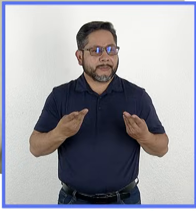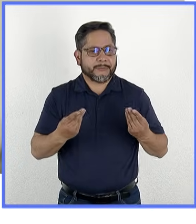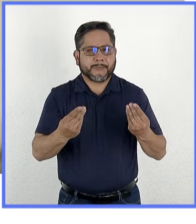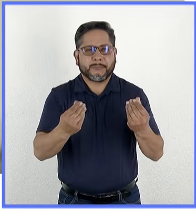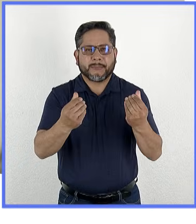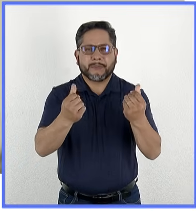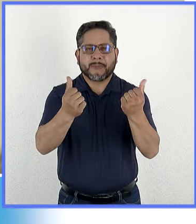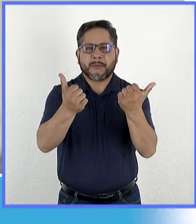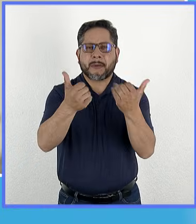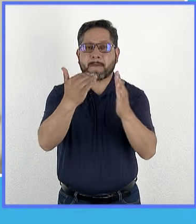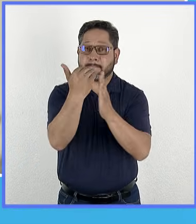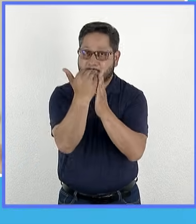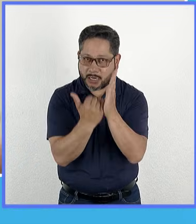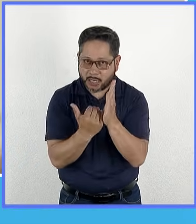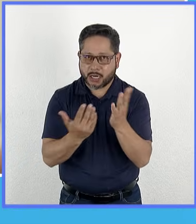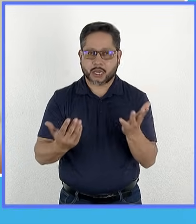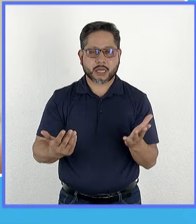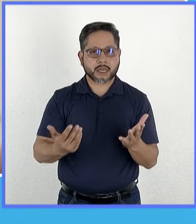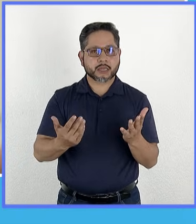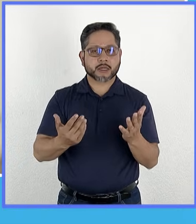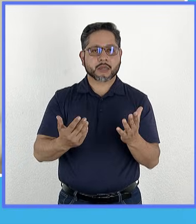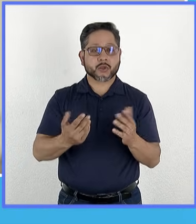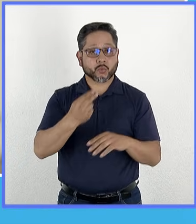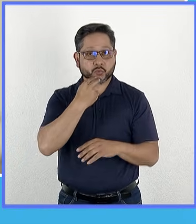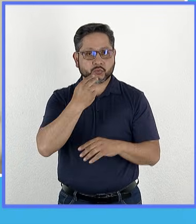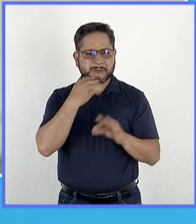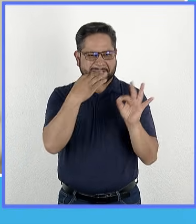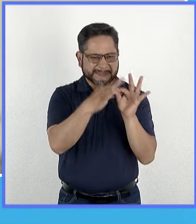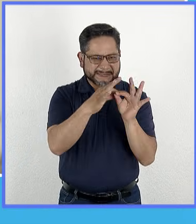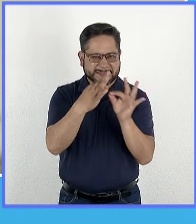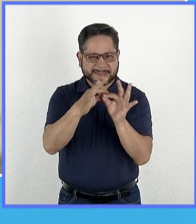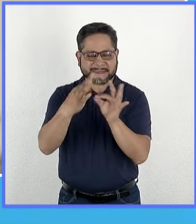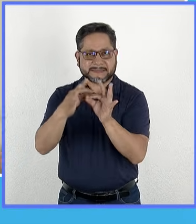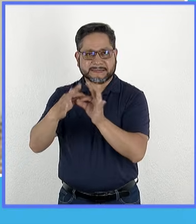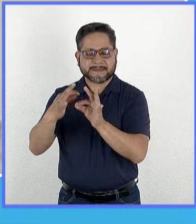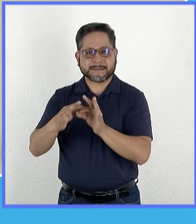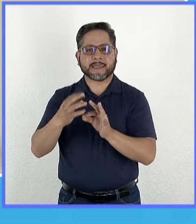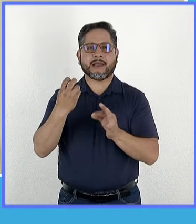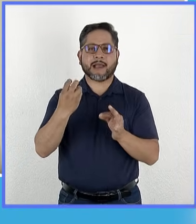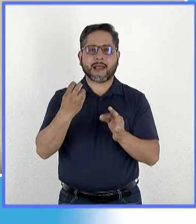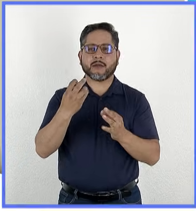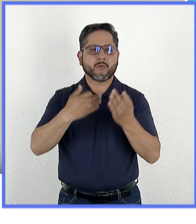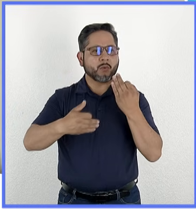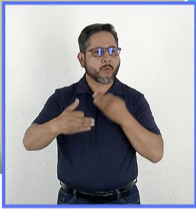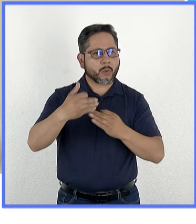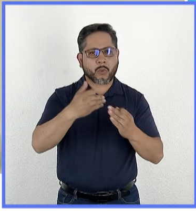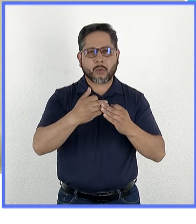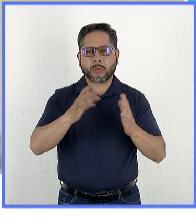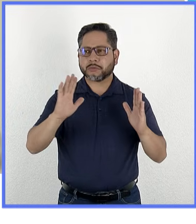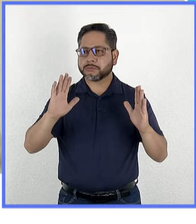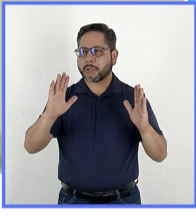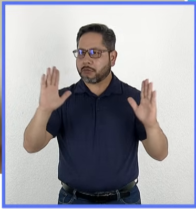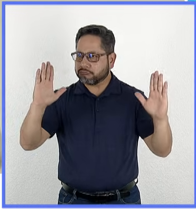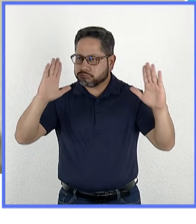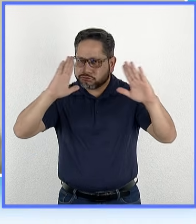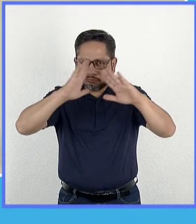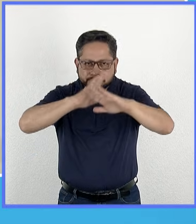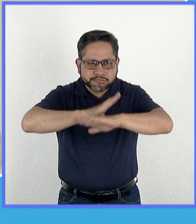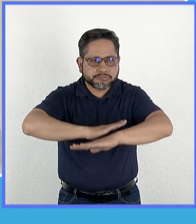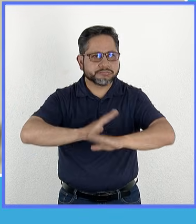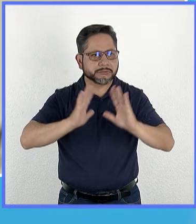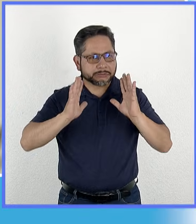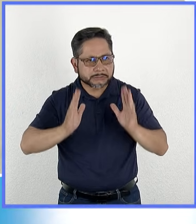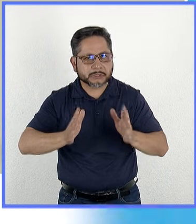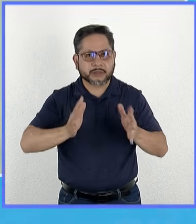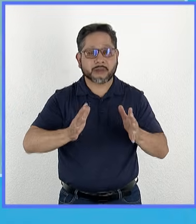a un uso, es donde entra esa armonía entre los usos ya muy ansiada, pero que